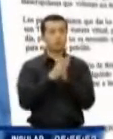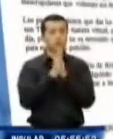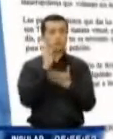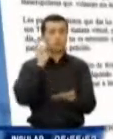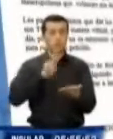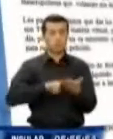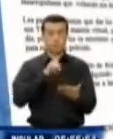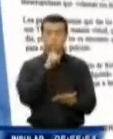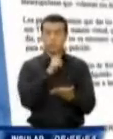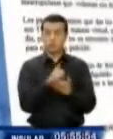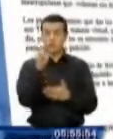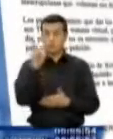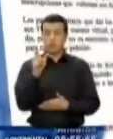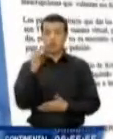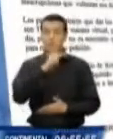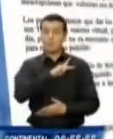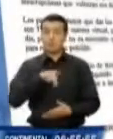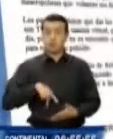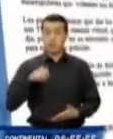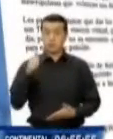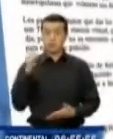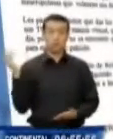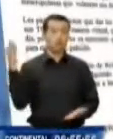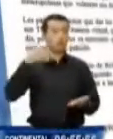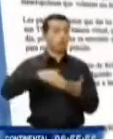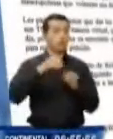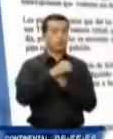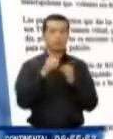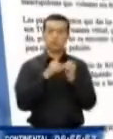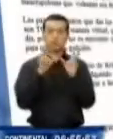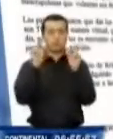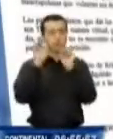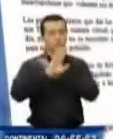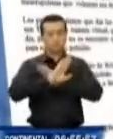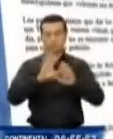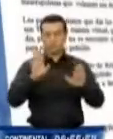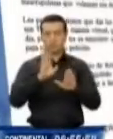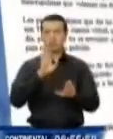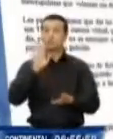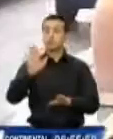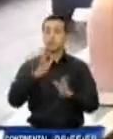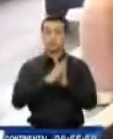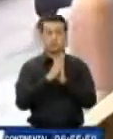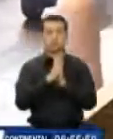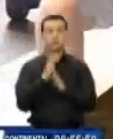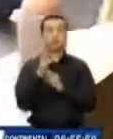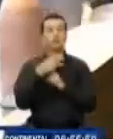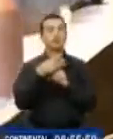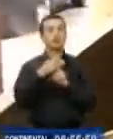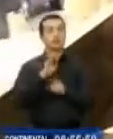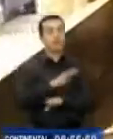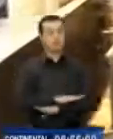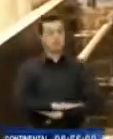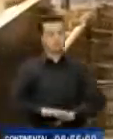es necesario que asistan personalmente a nuestras oficinas consulares para realizar su petición. Olga Velasco, Ecuador.